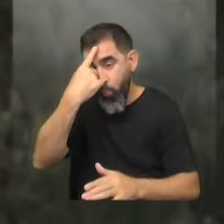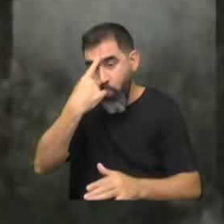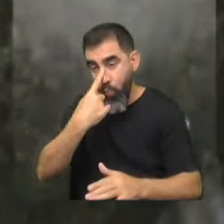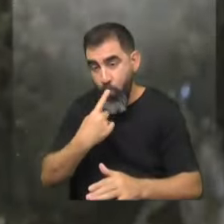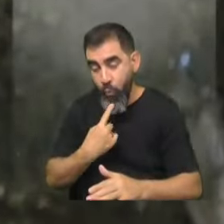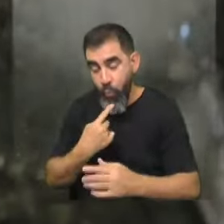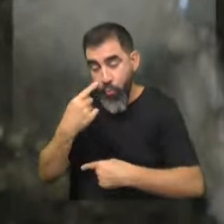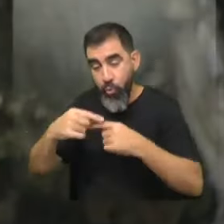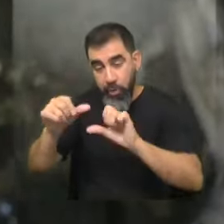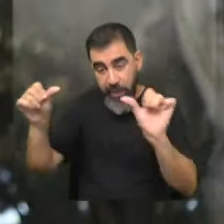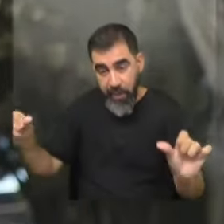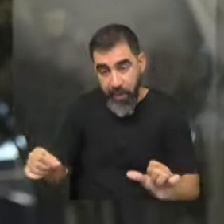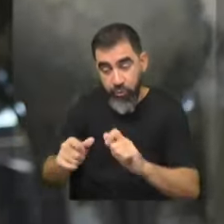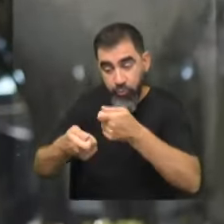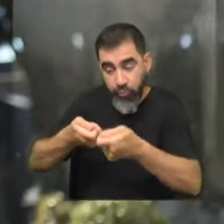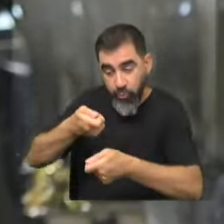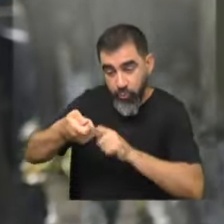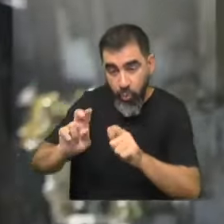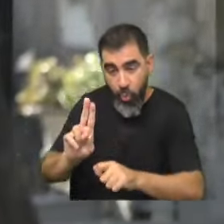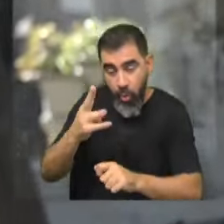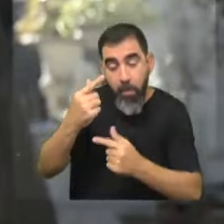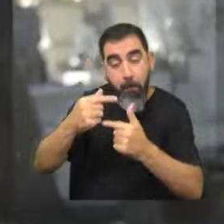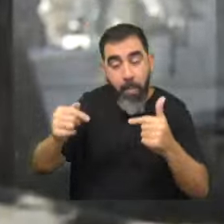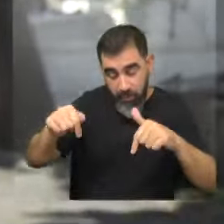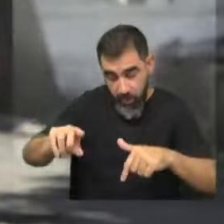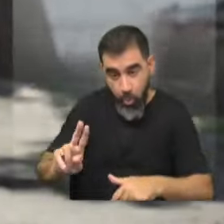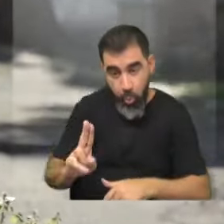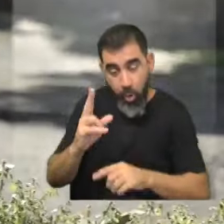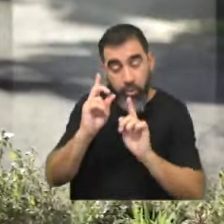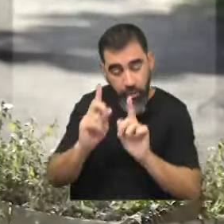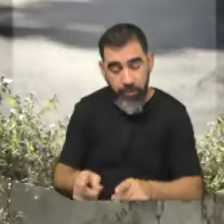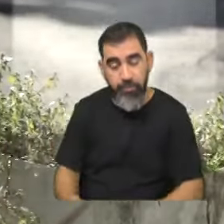funerarios realizados por escultores nacionales y con materiales nacionales.